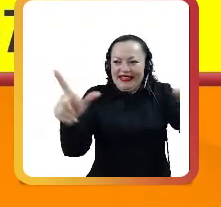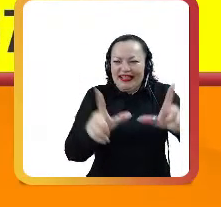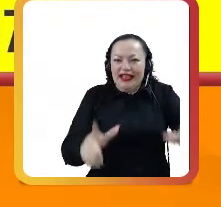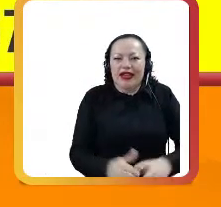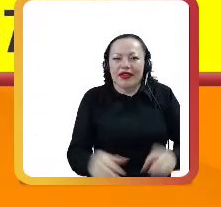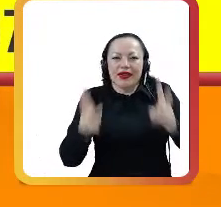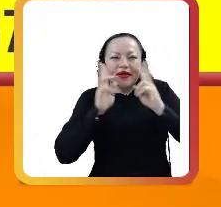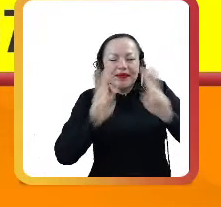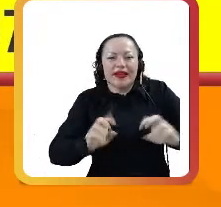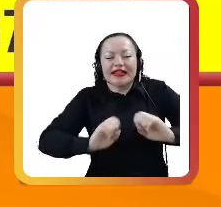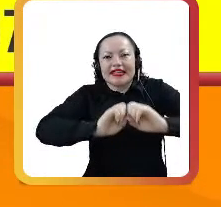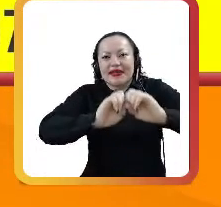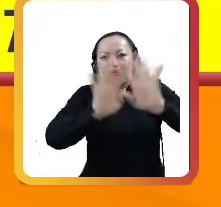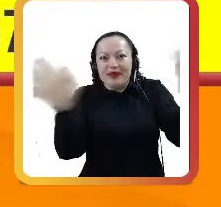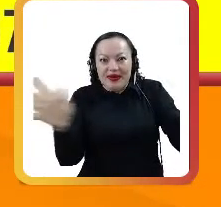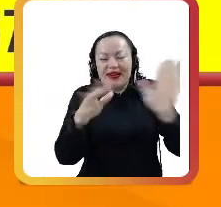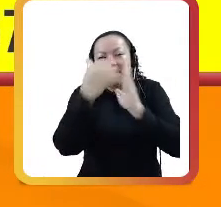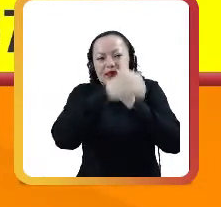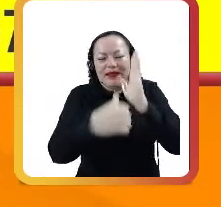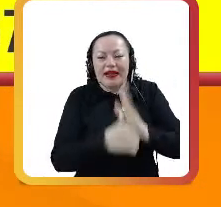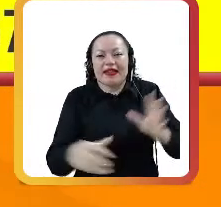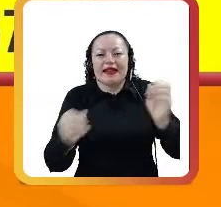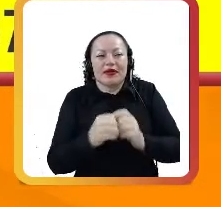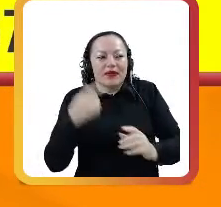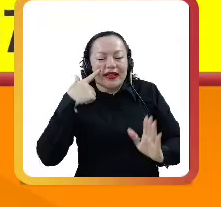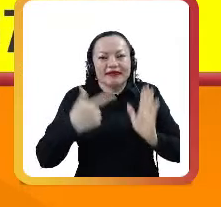viendo el programa Mañaneando. Escarcha,